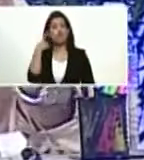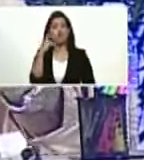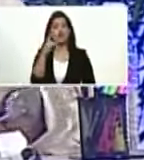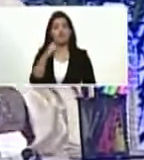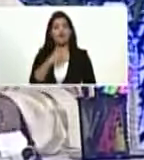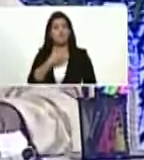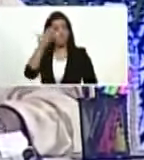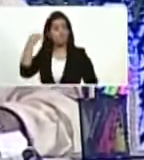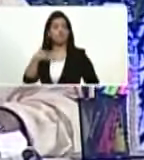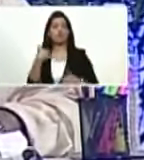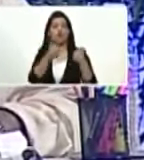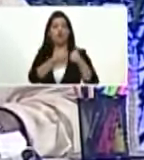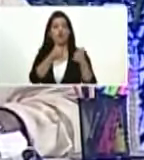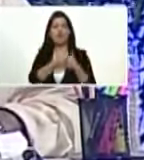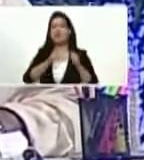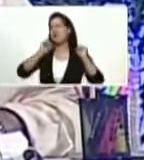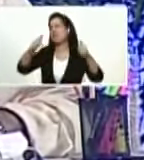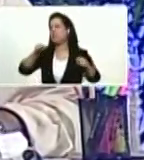pues,